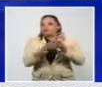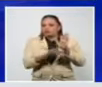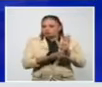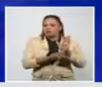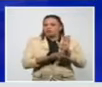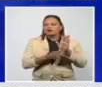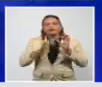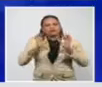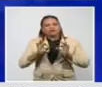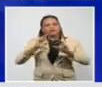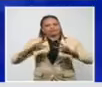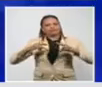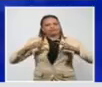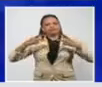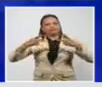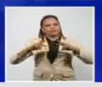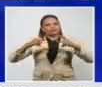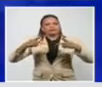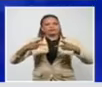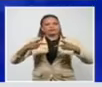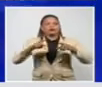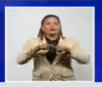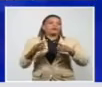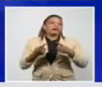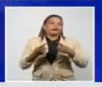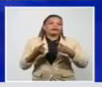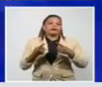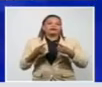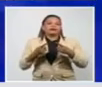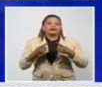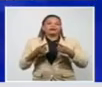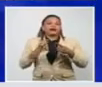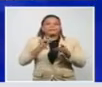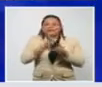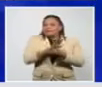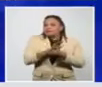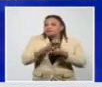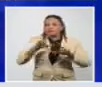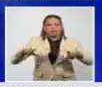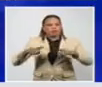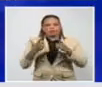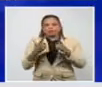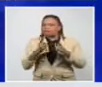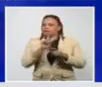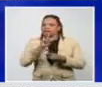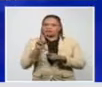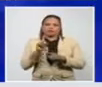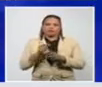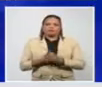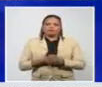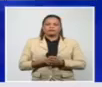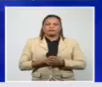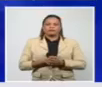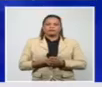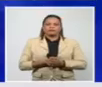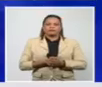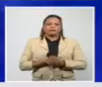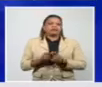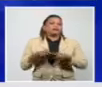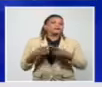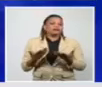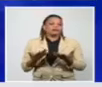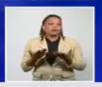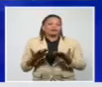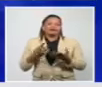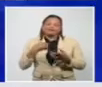reitero, el problema es que no se cumplieron los protocolos sanitarios. Y entonces fue todo lo que nos